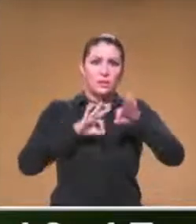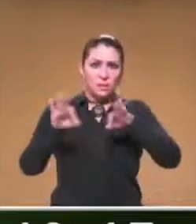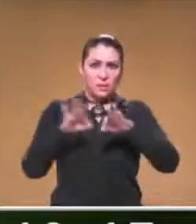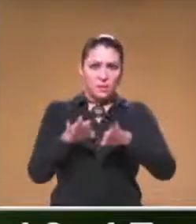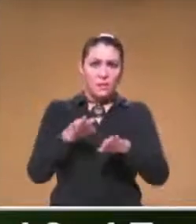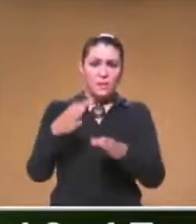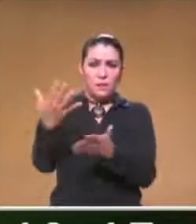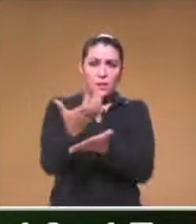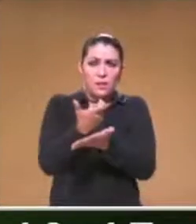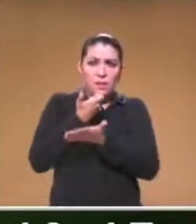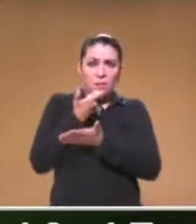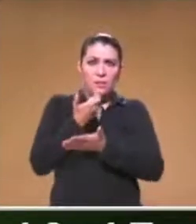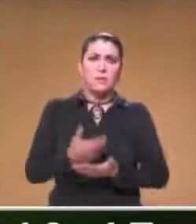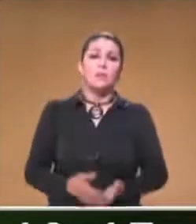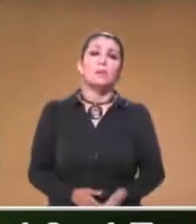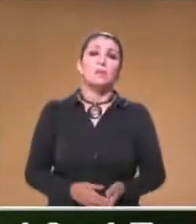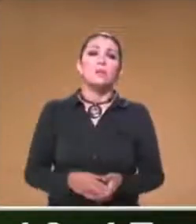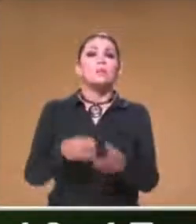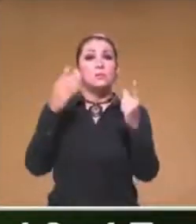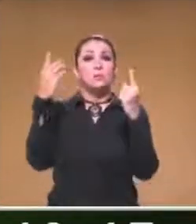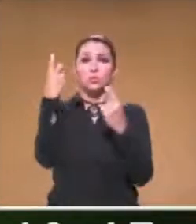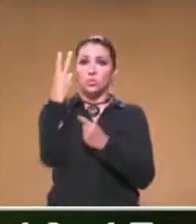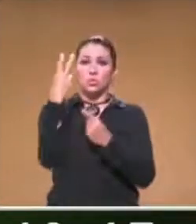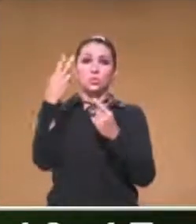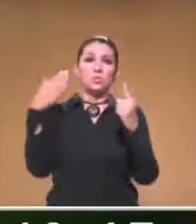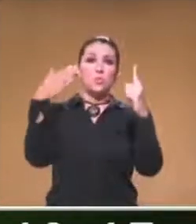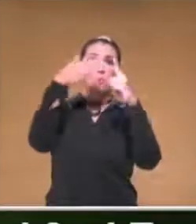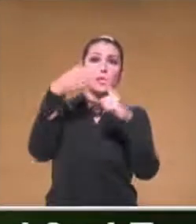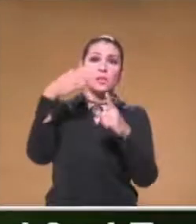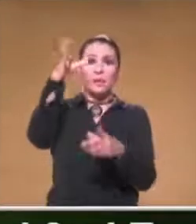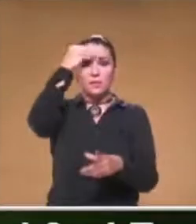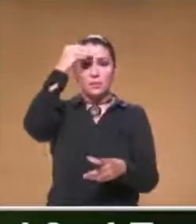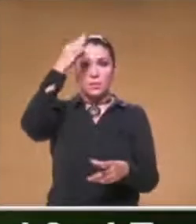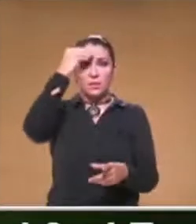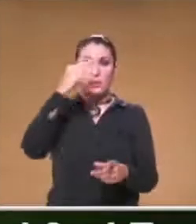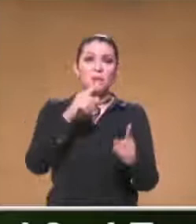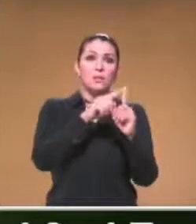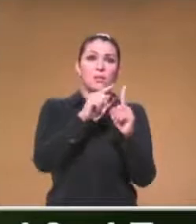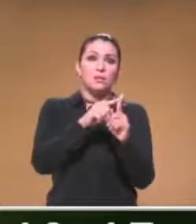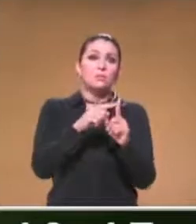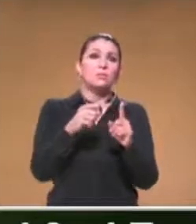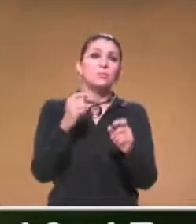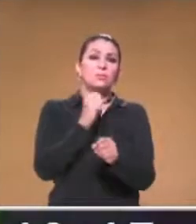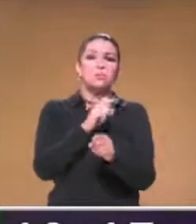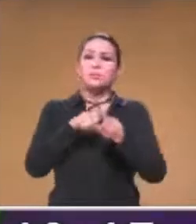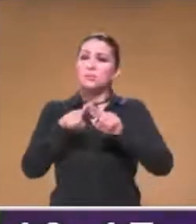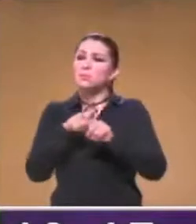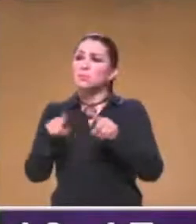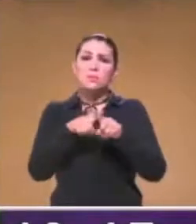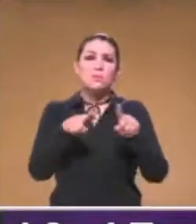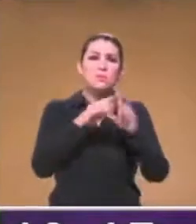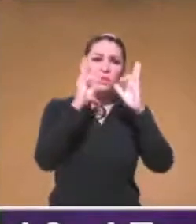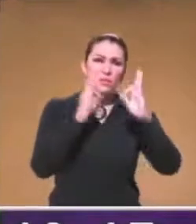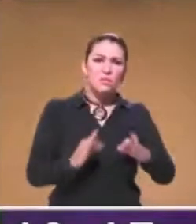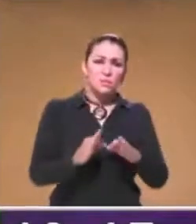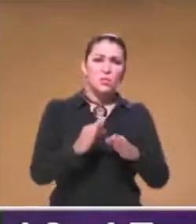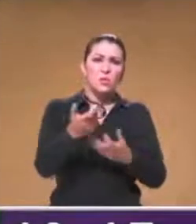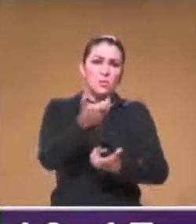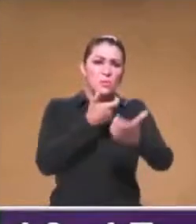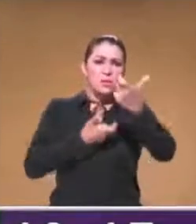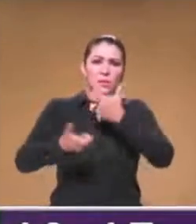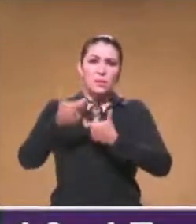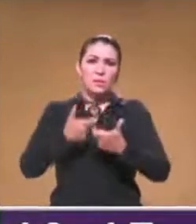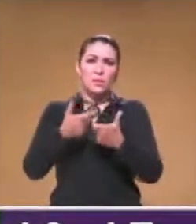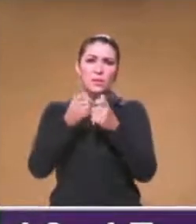2 aprendizajes esperados para el día de hoy. Distingue los principales espacios económicos de México y su importancia para la